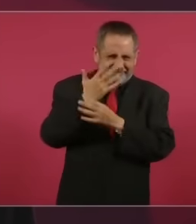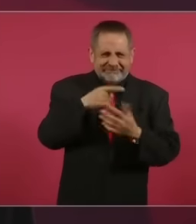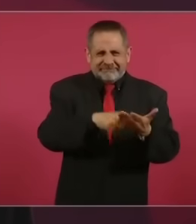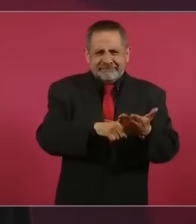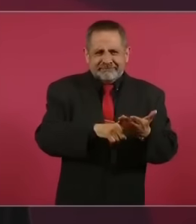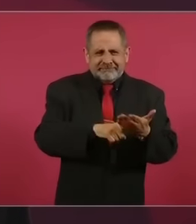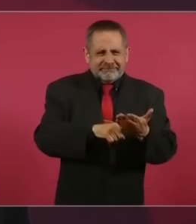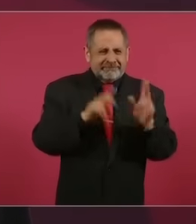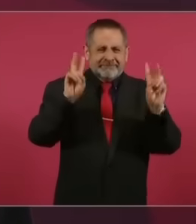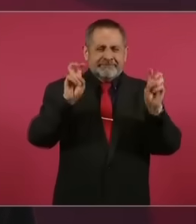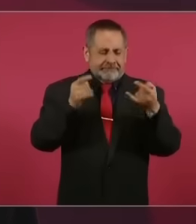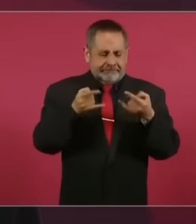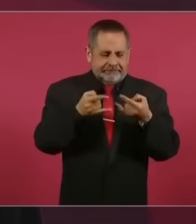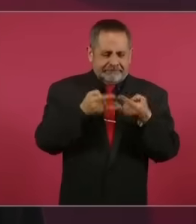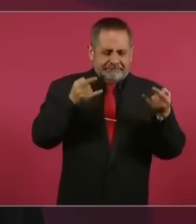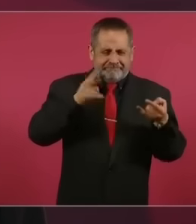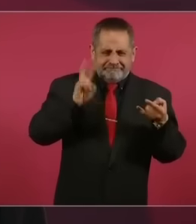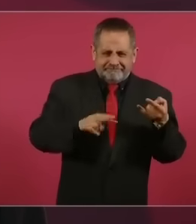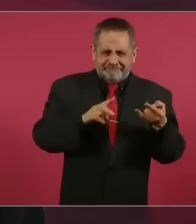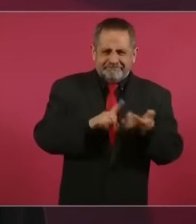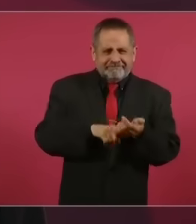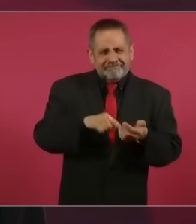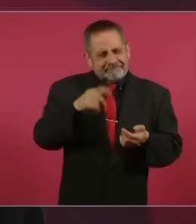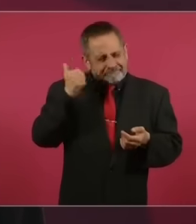la verdad histórica.